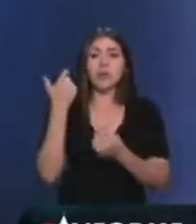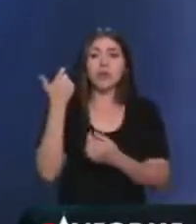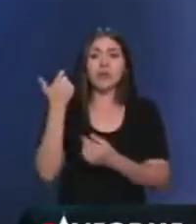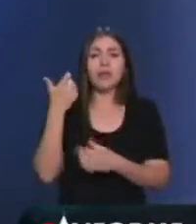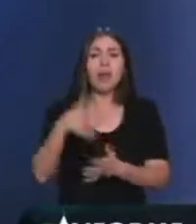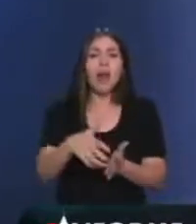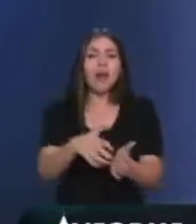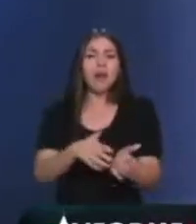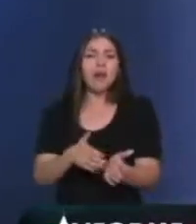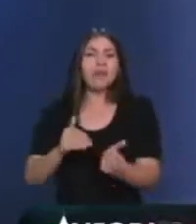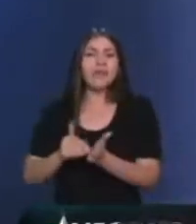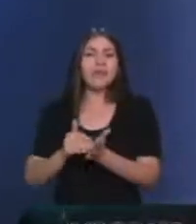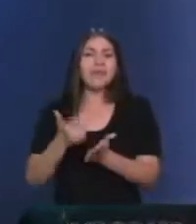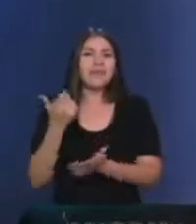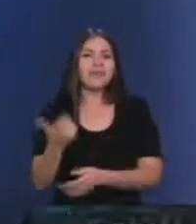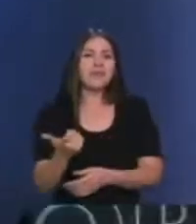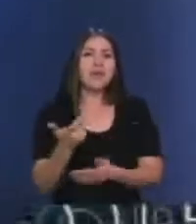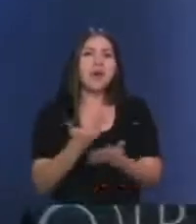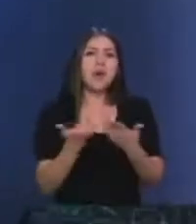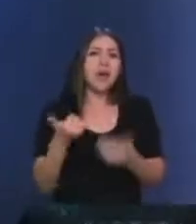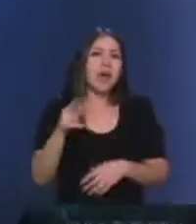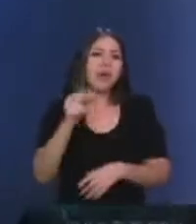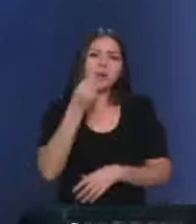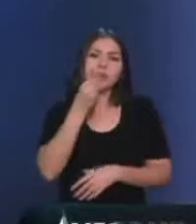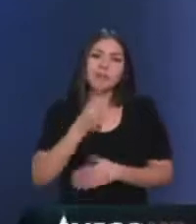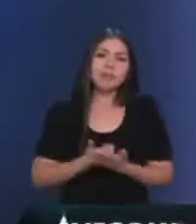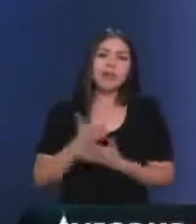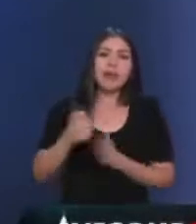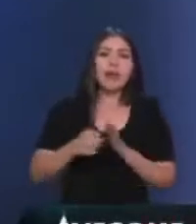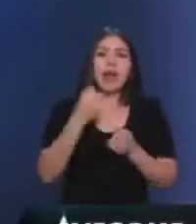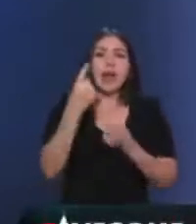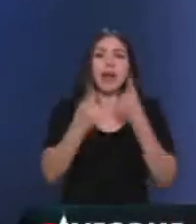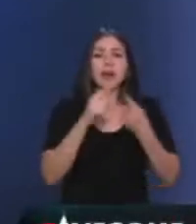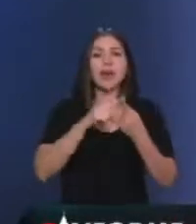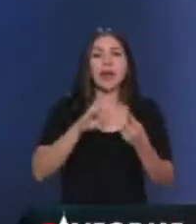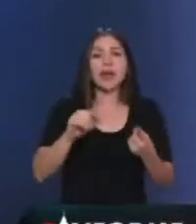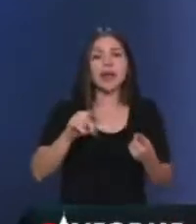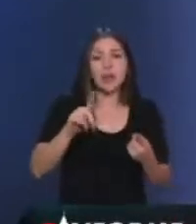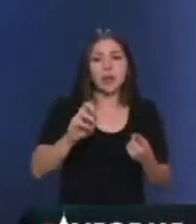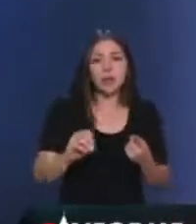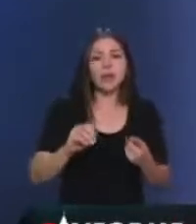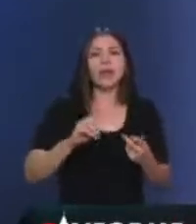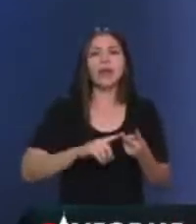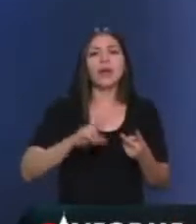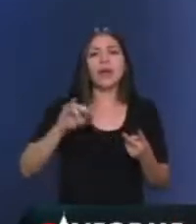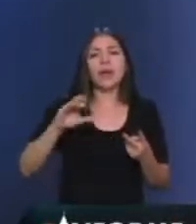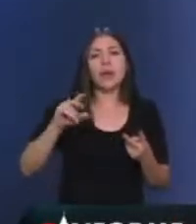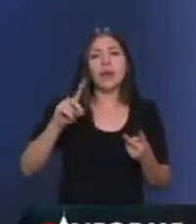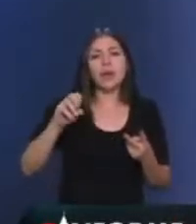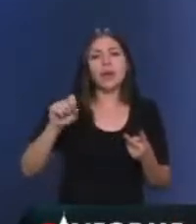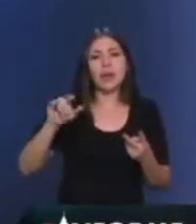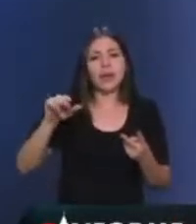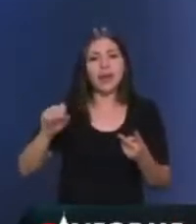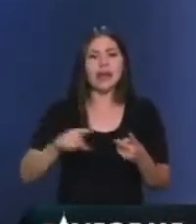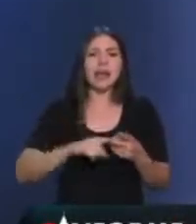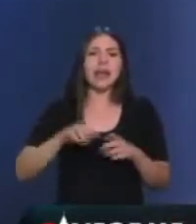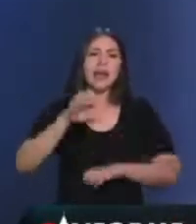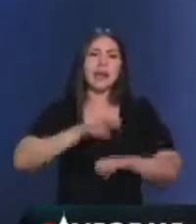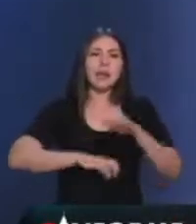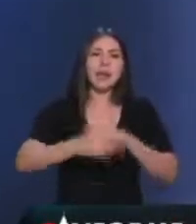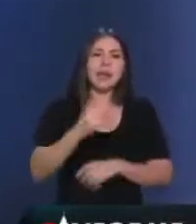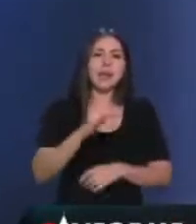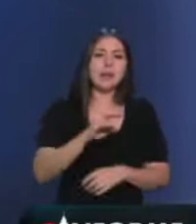grandes perdedores de esta reforma son los empresarios Claudio X González, Ricardo Salinas Pliego, así como las empresas Iberdrola,